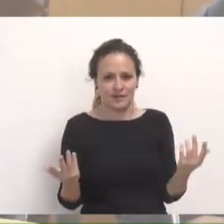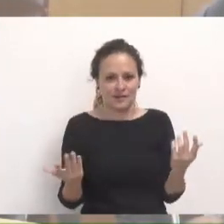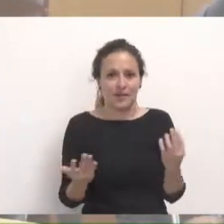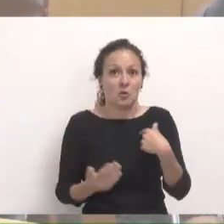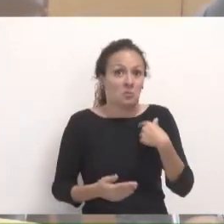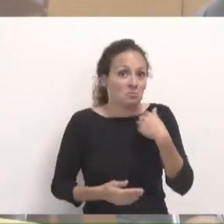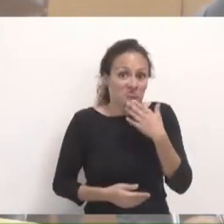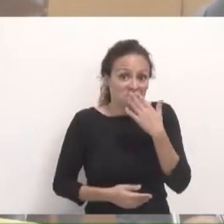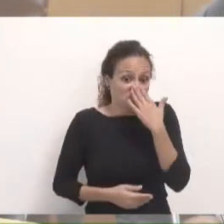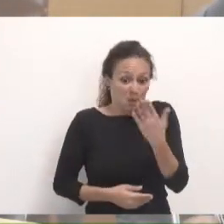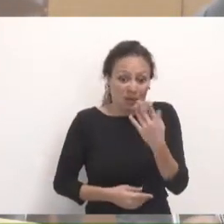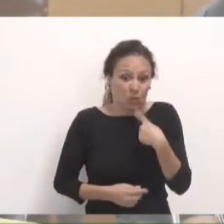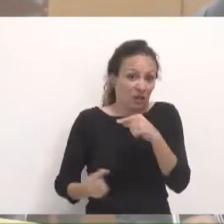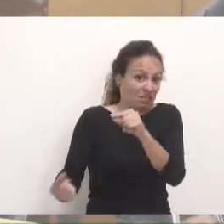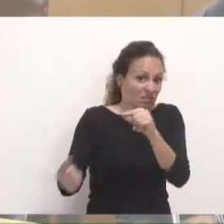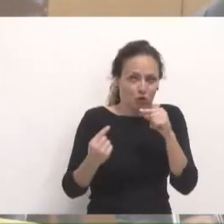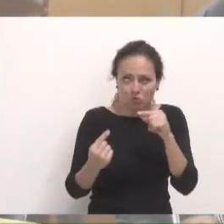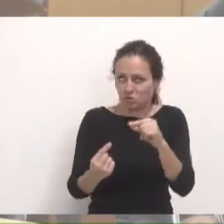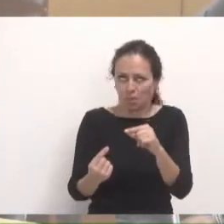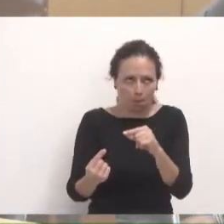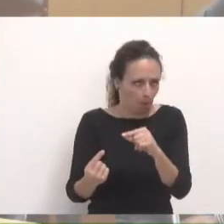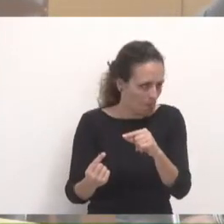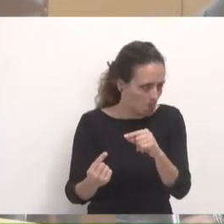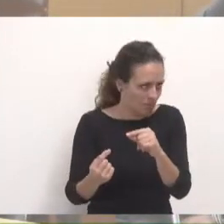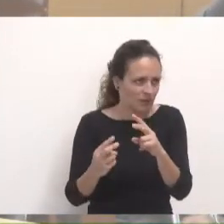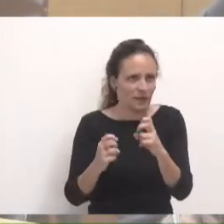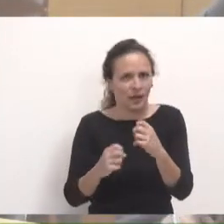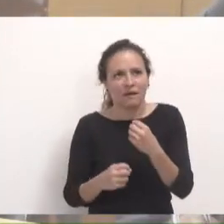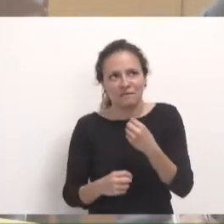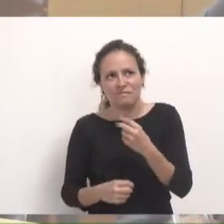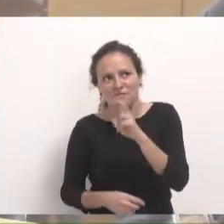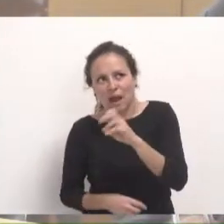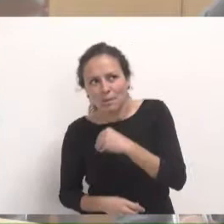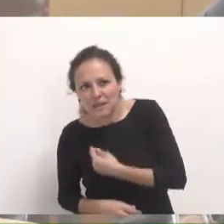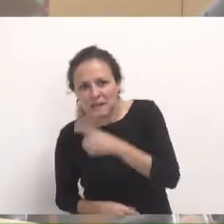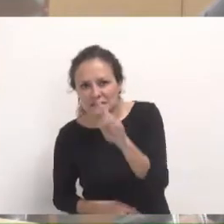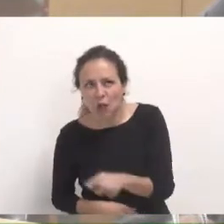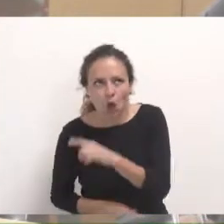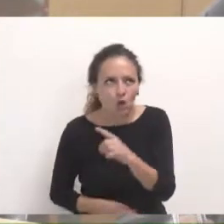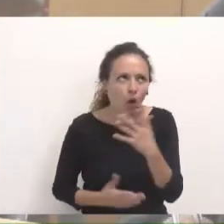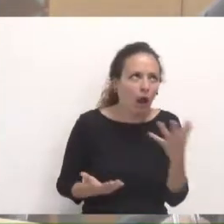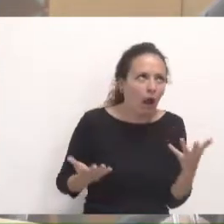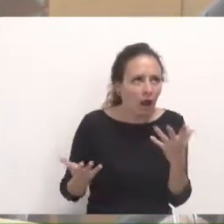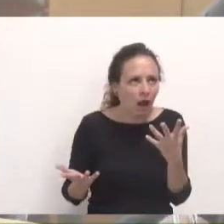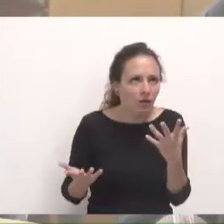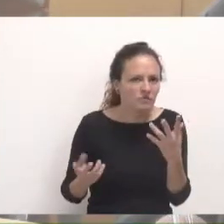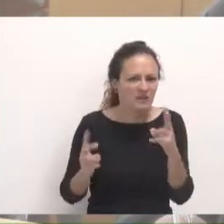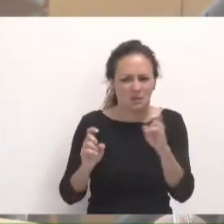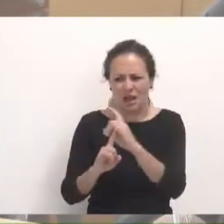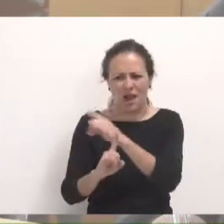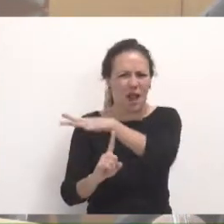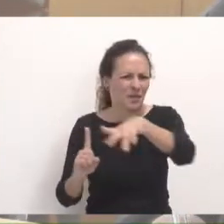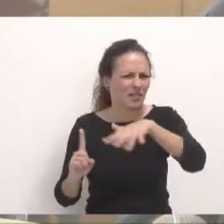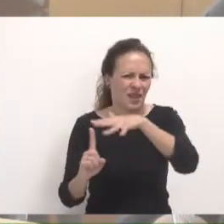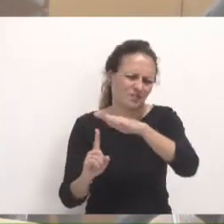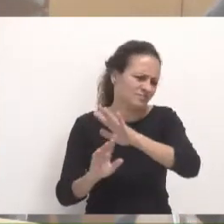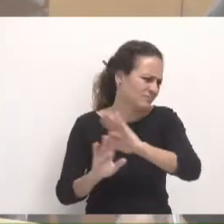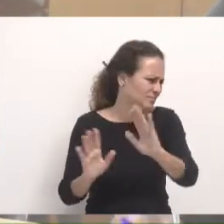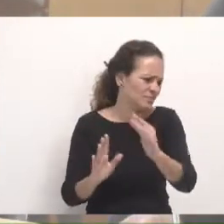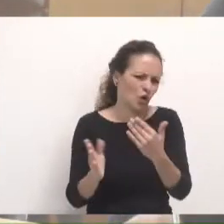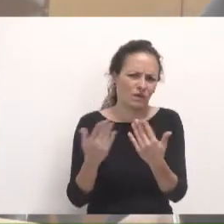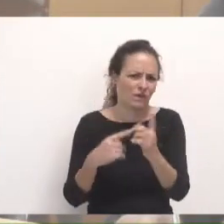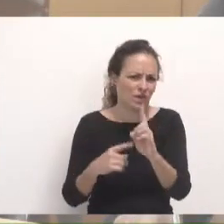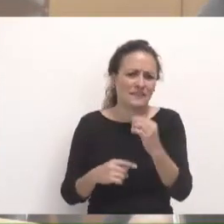No voy a entrar a discutir conveniencias o no, ya esto solo es el trámite ambiental, se está trabajando en la